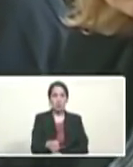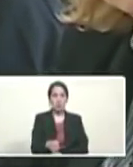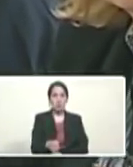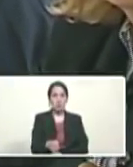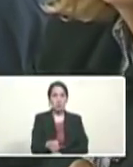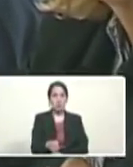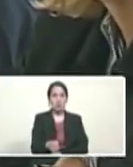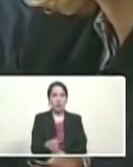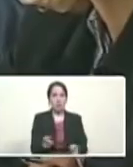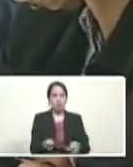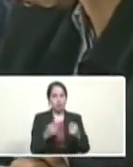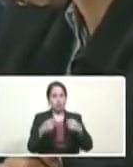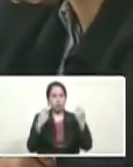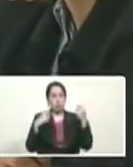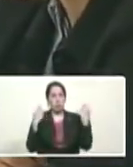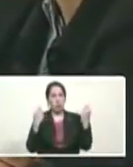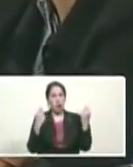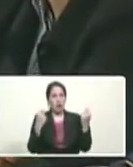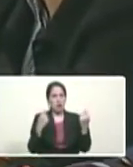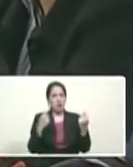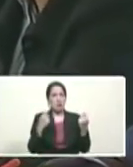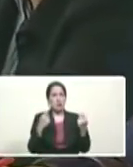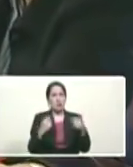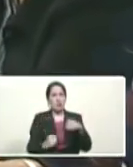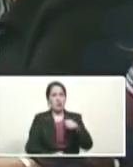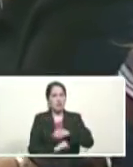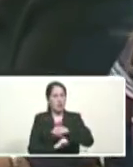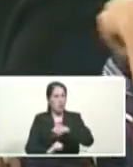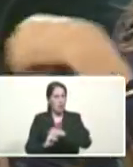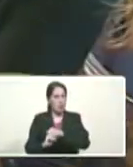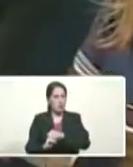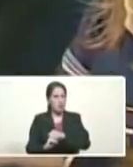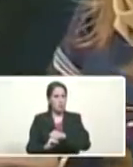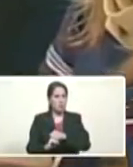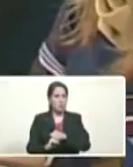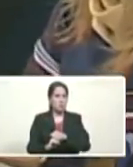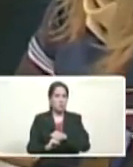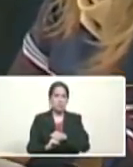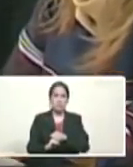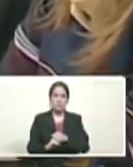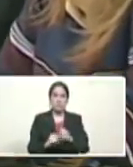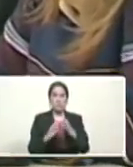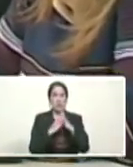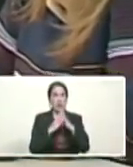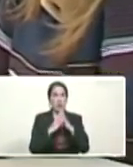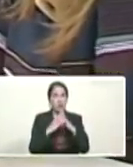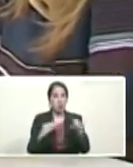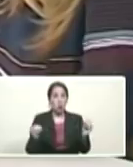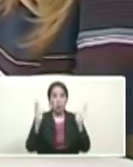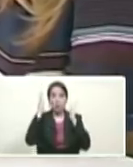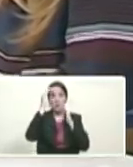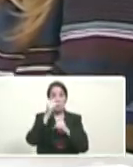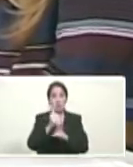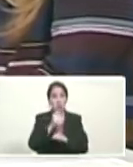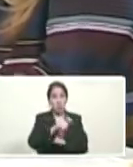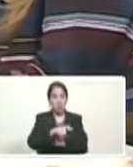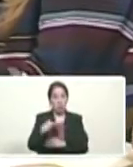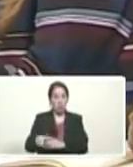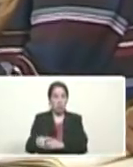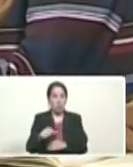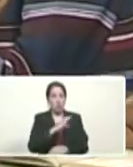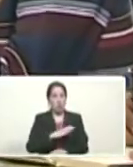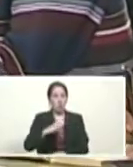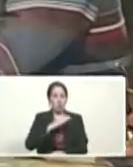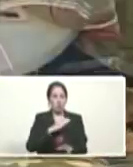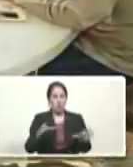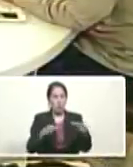populares de base a los colectivos a la joven atención colectivo atención